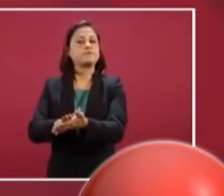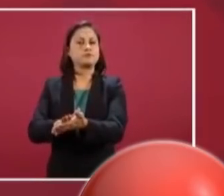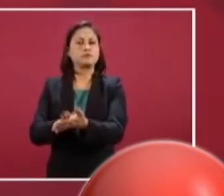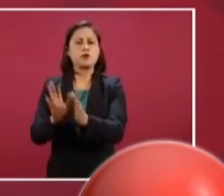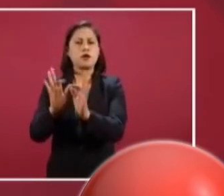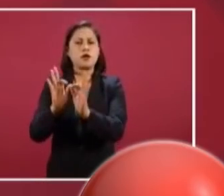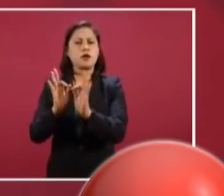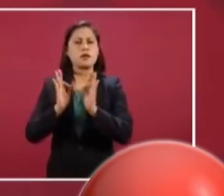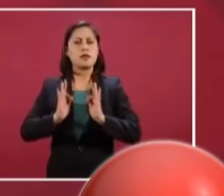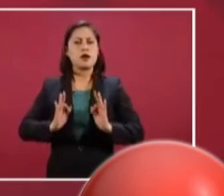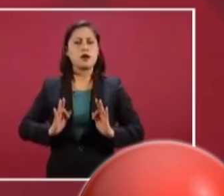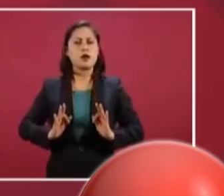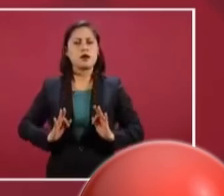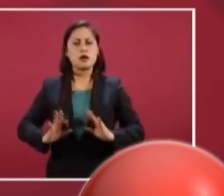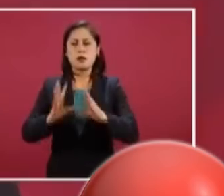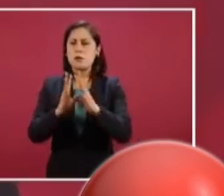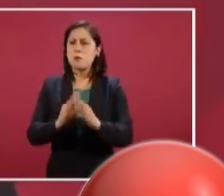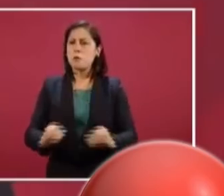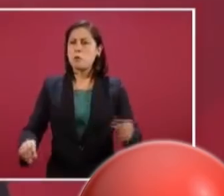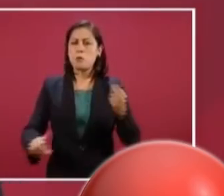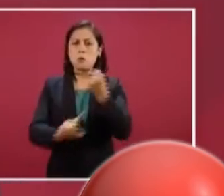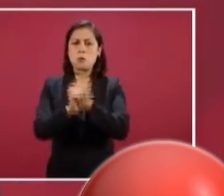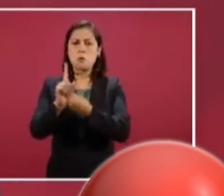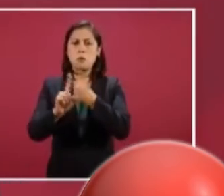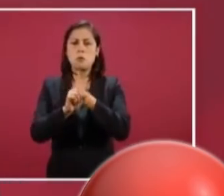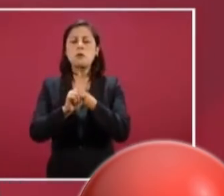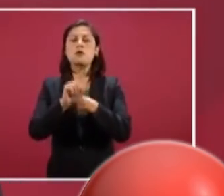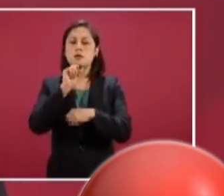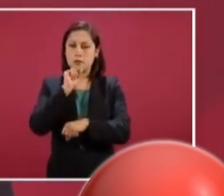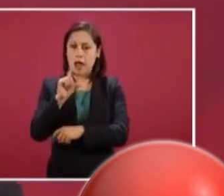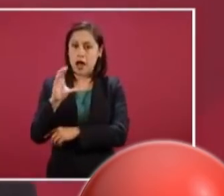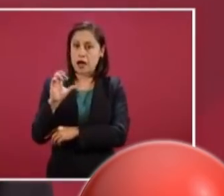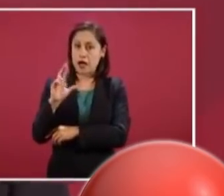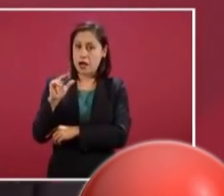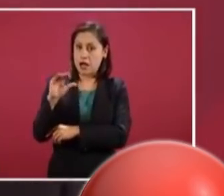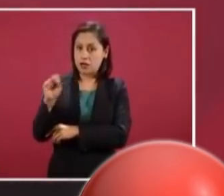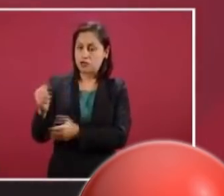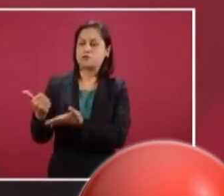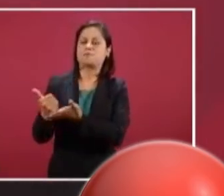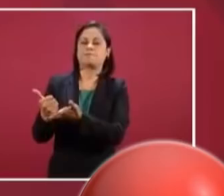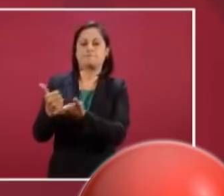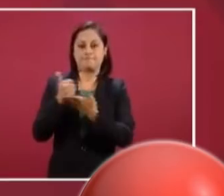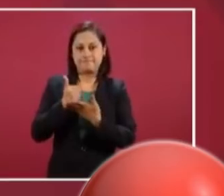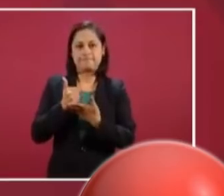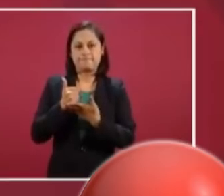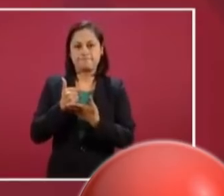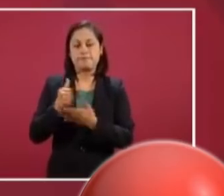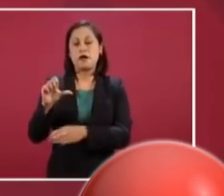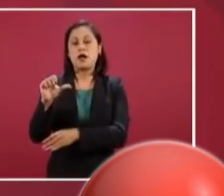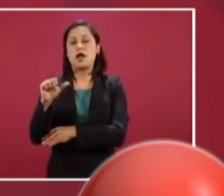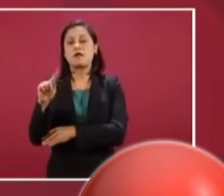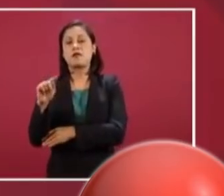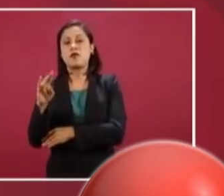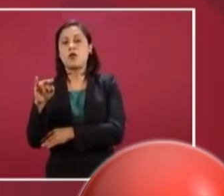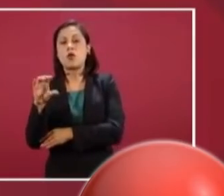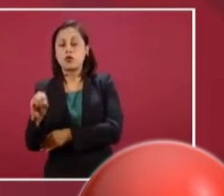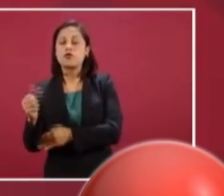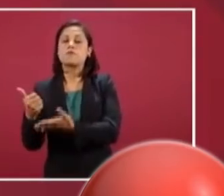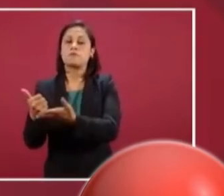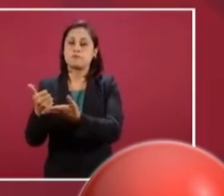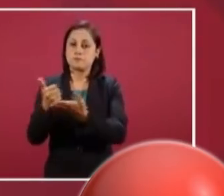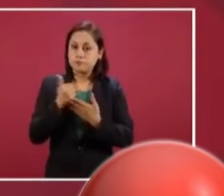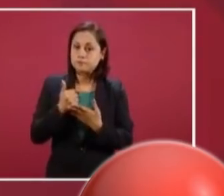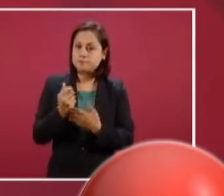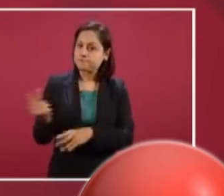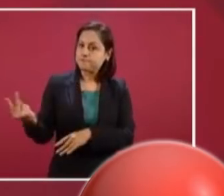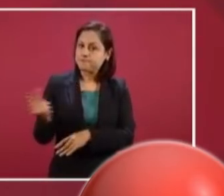armonía, además de la participación de Carlos Salazar, de Antonio del Valle. Nos